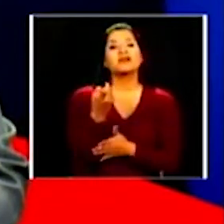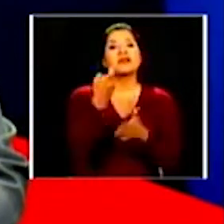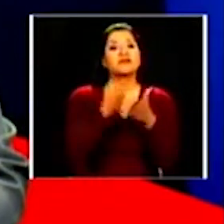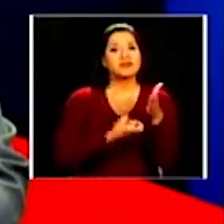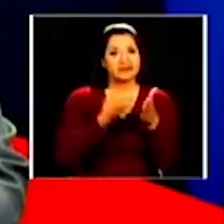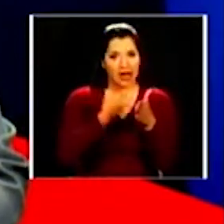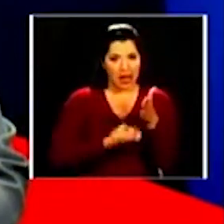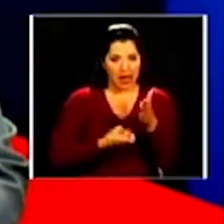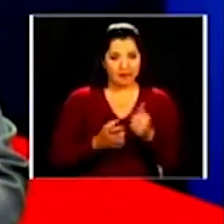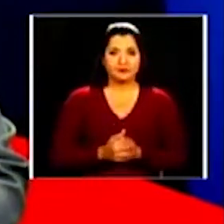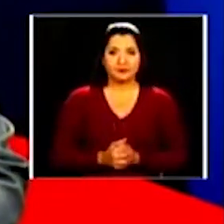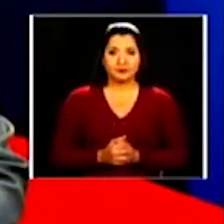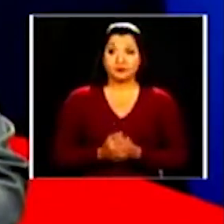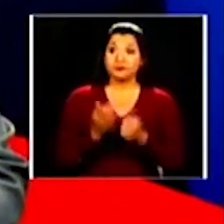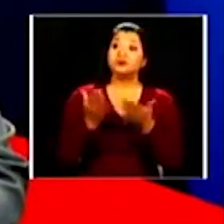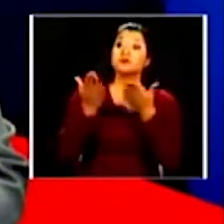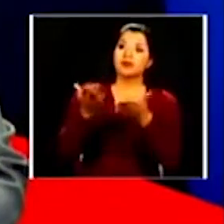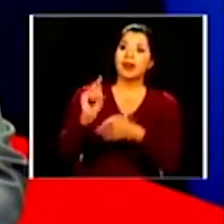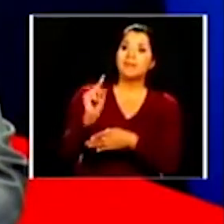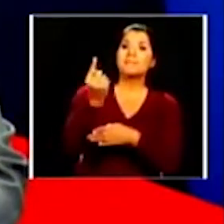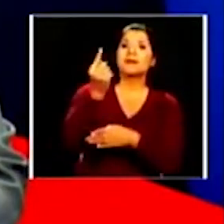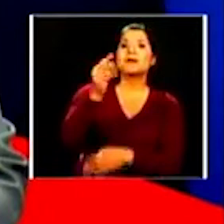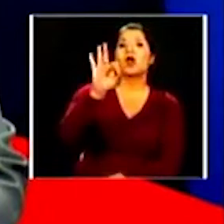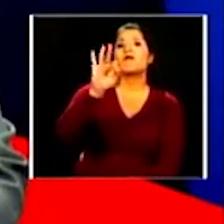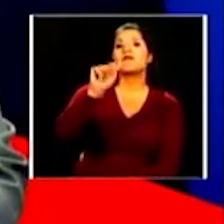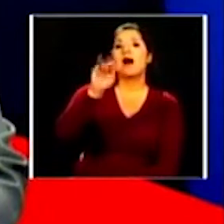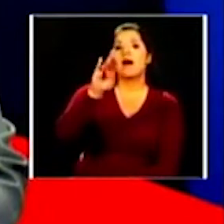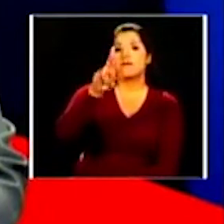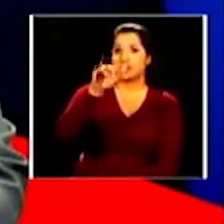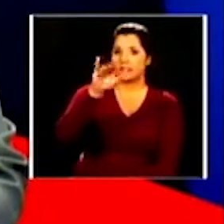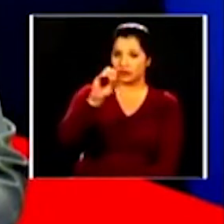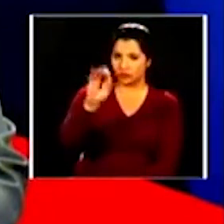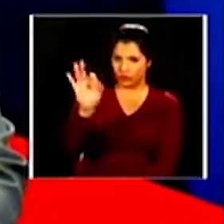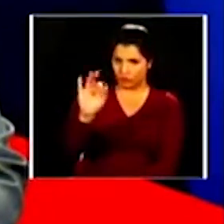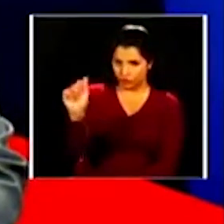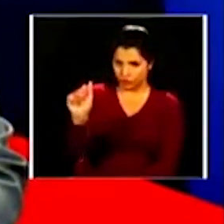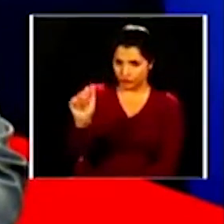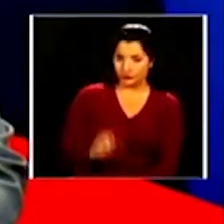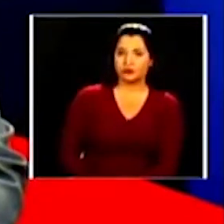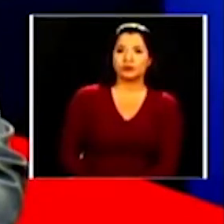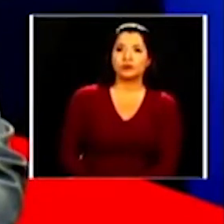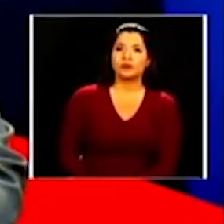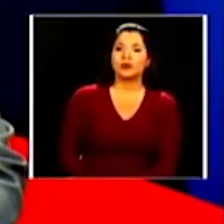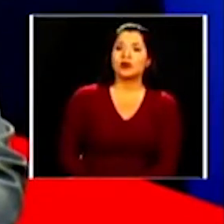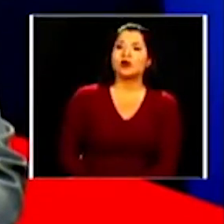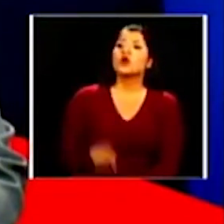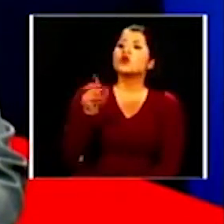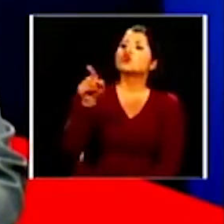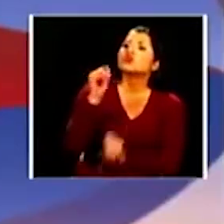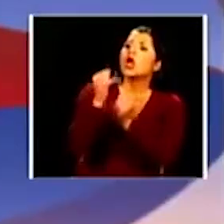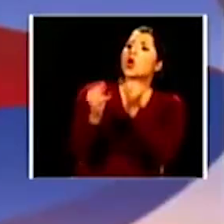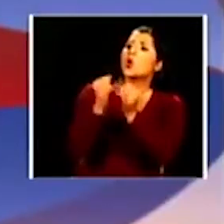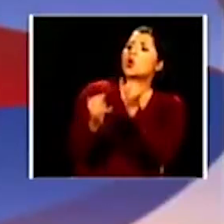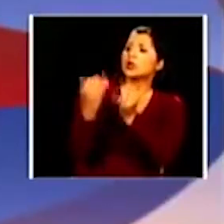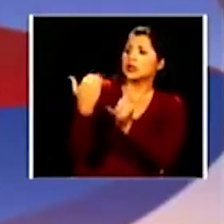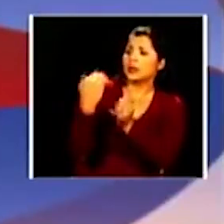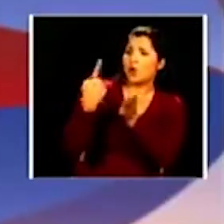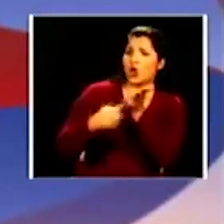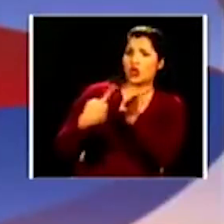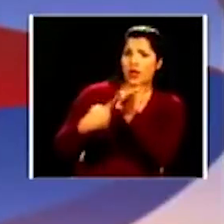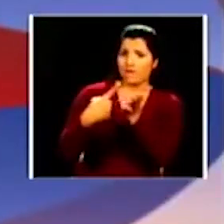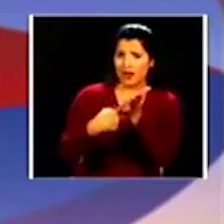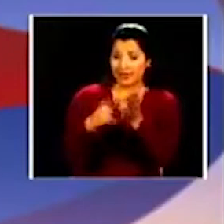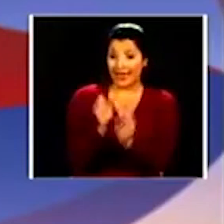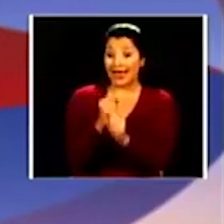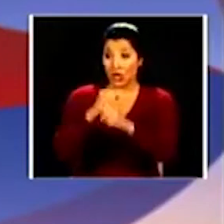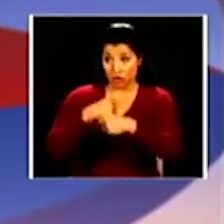Vamos a empezar con don Fabricio en esta ronda de preguntas. A usted en el último debate realizado por el Tribunal